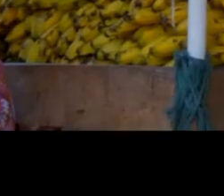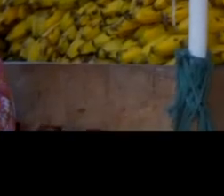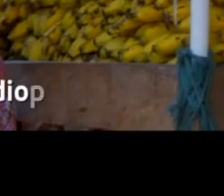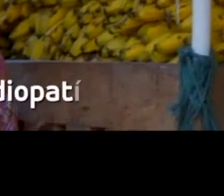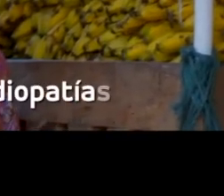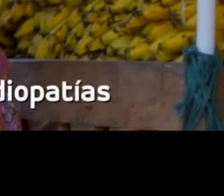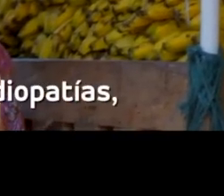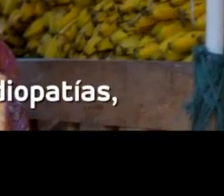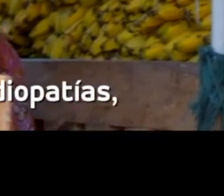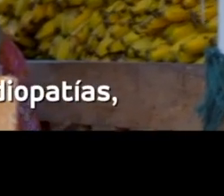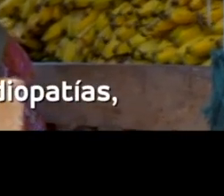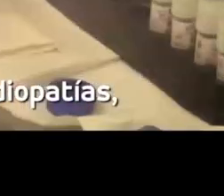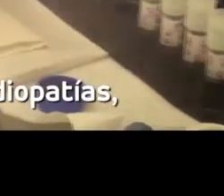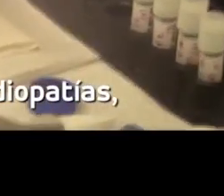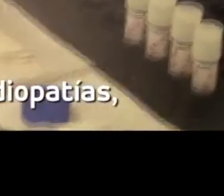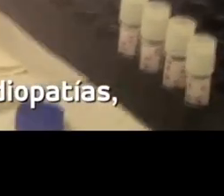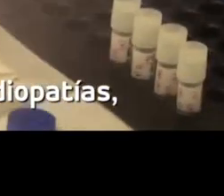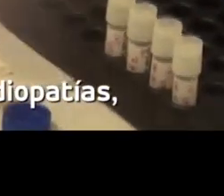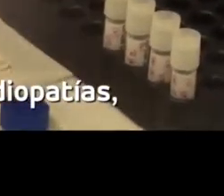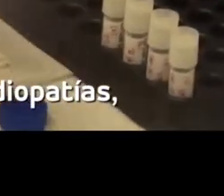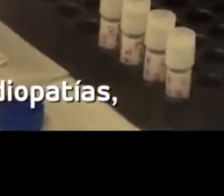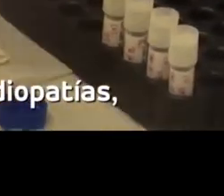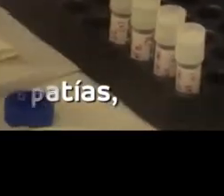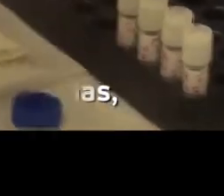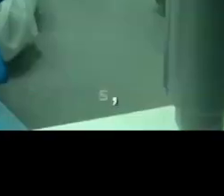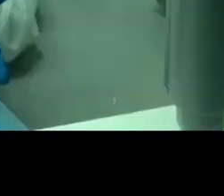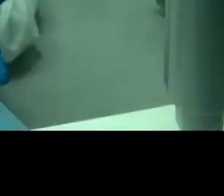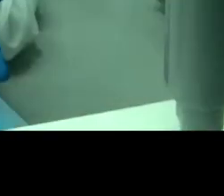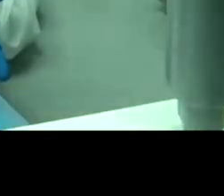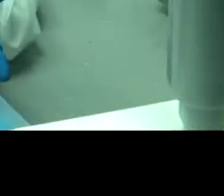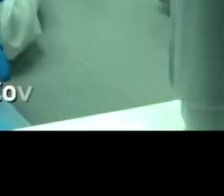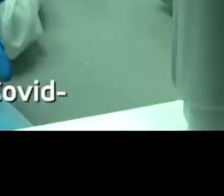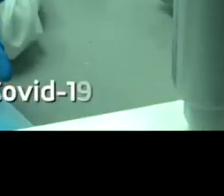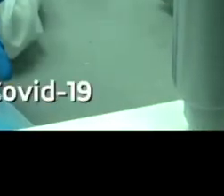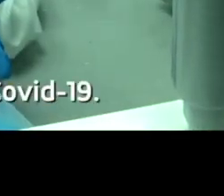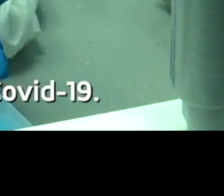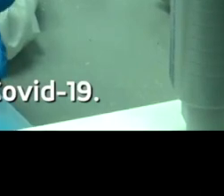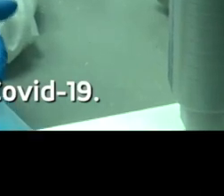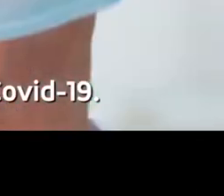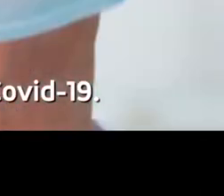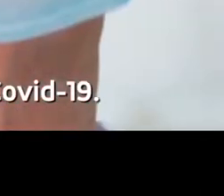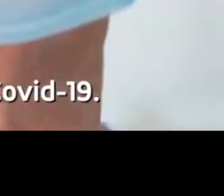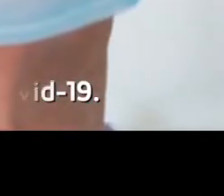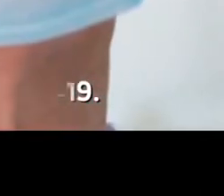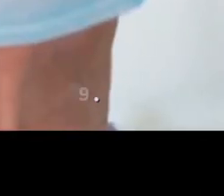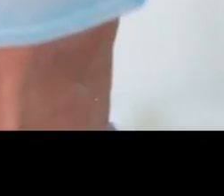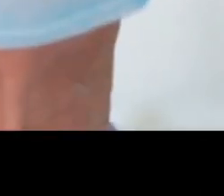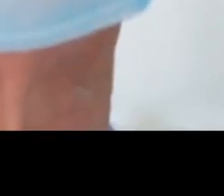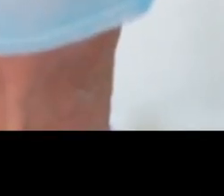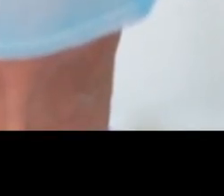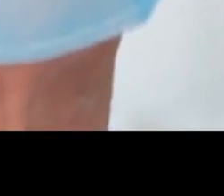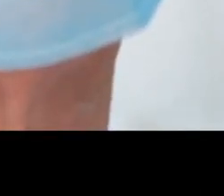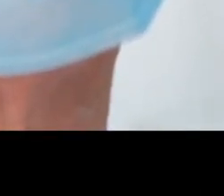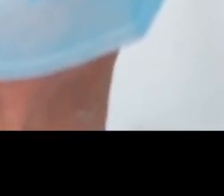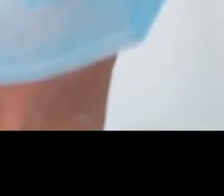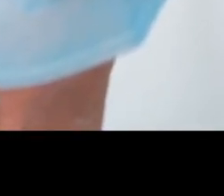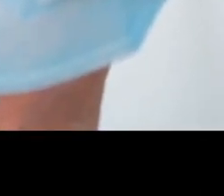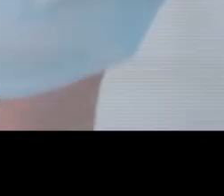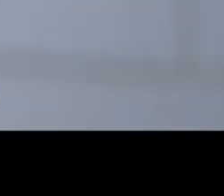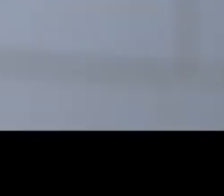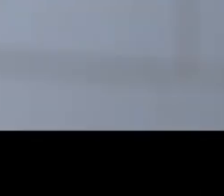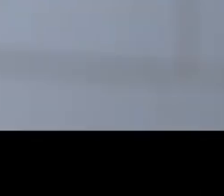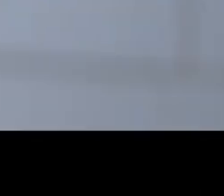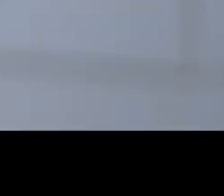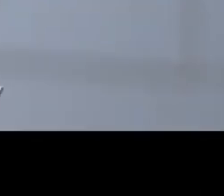crónicas como diabetes, hipertensión y cardiopatías presentan mayor riesgo ante el COVID-19. Cuidemos de todos